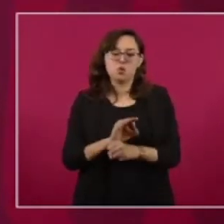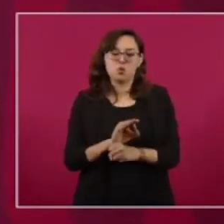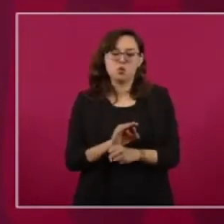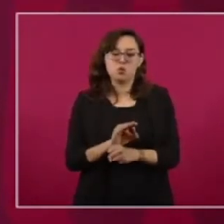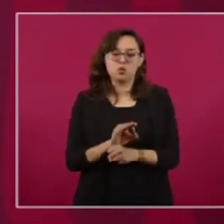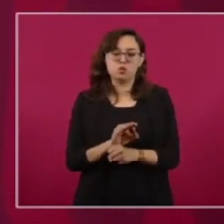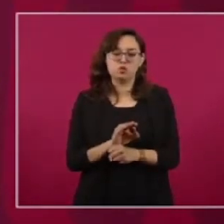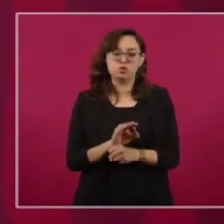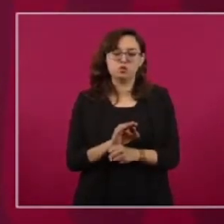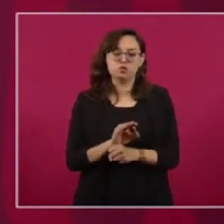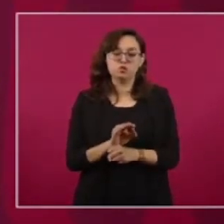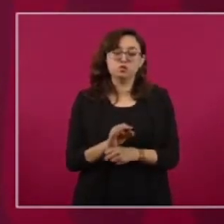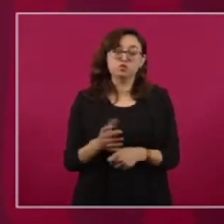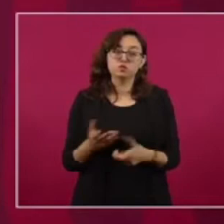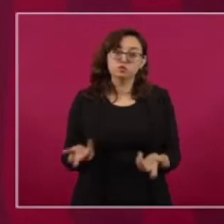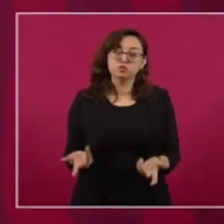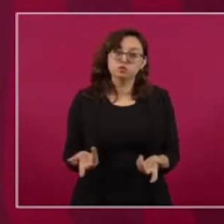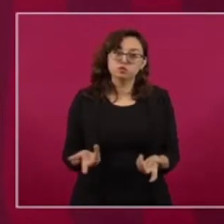Y